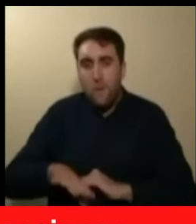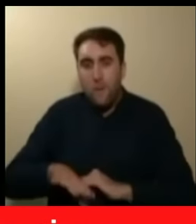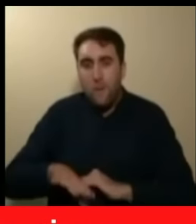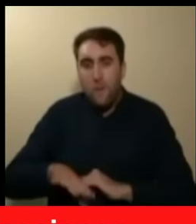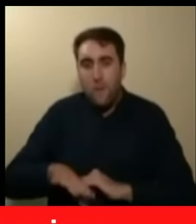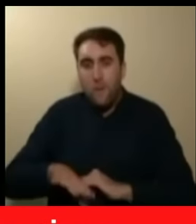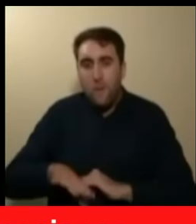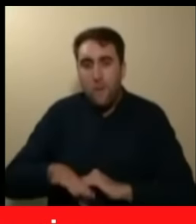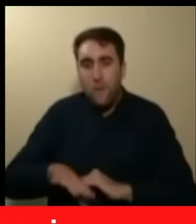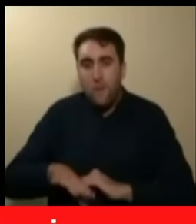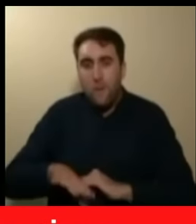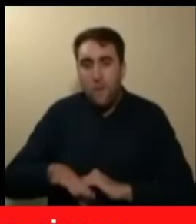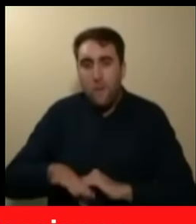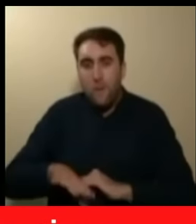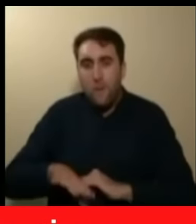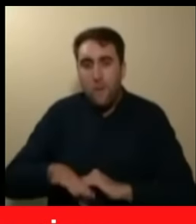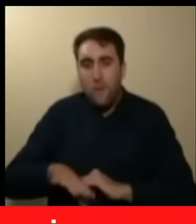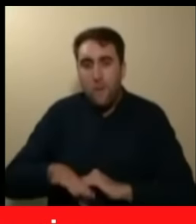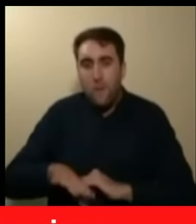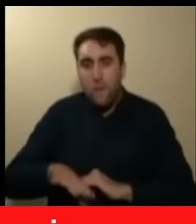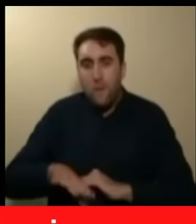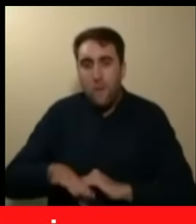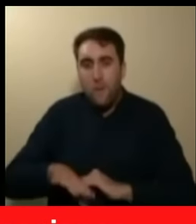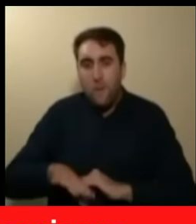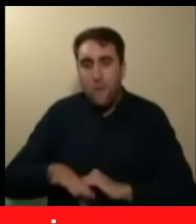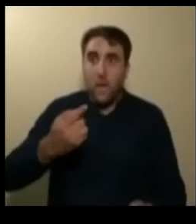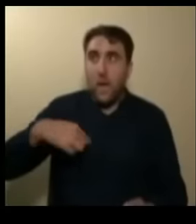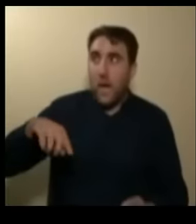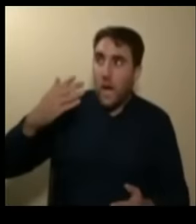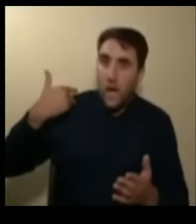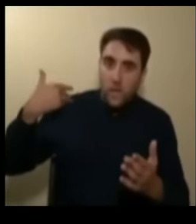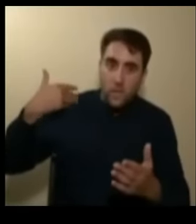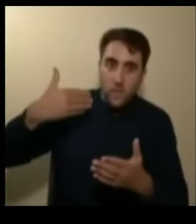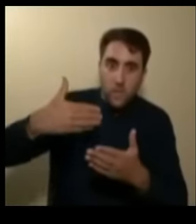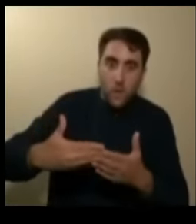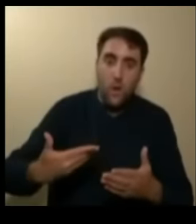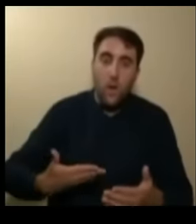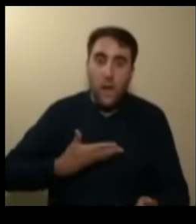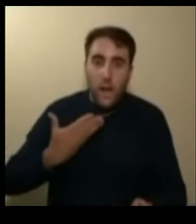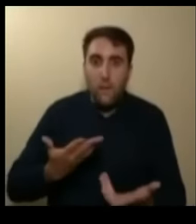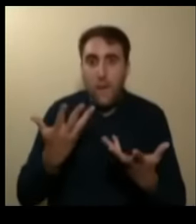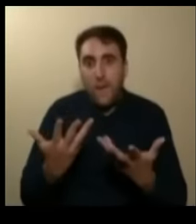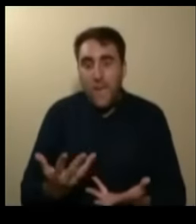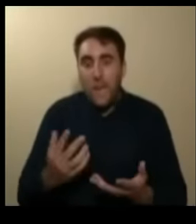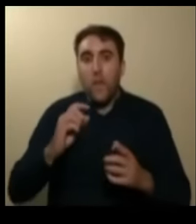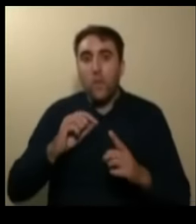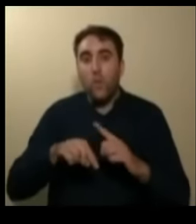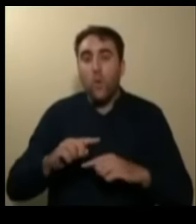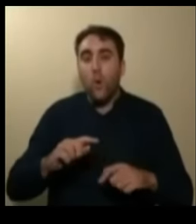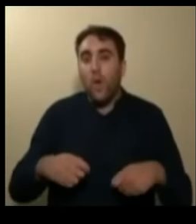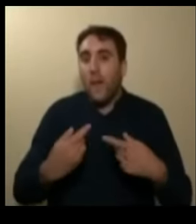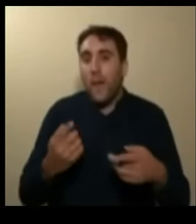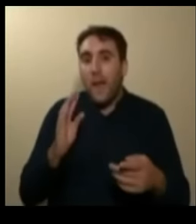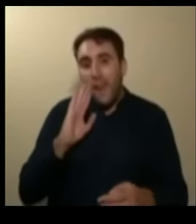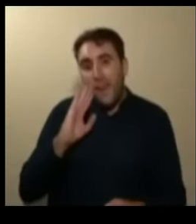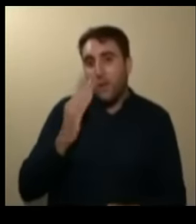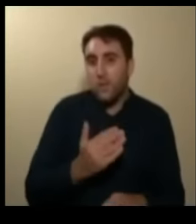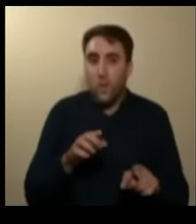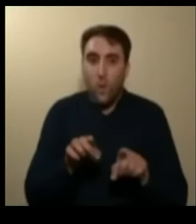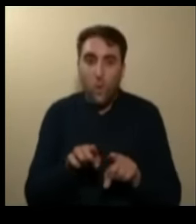darle a la formación docente en la más alta estatura y envergadura para poder de esa manera tener la